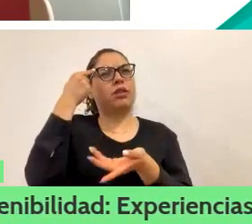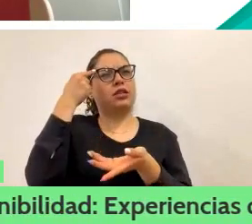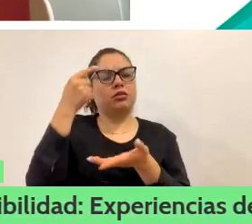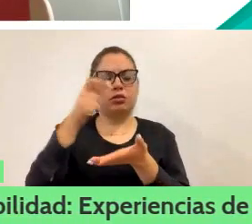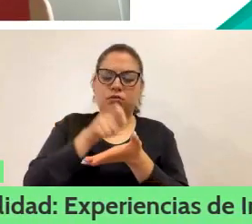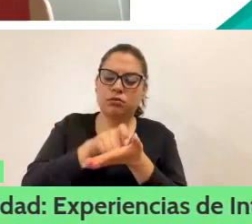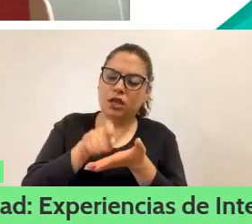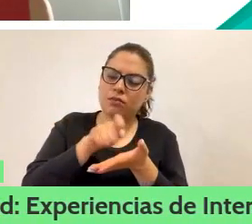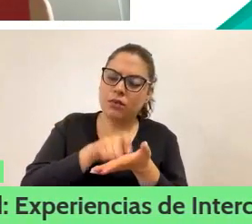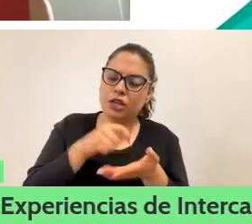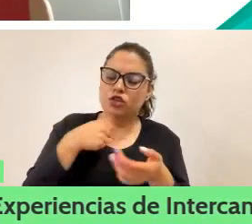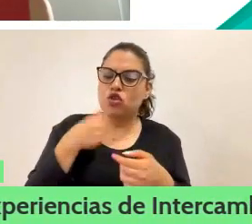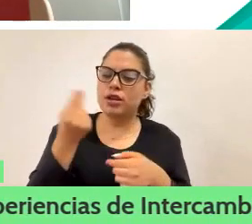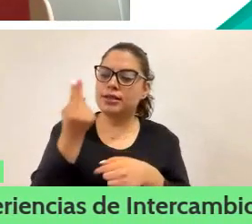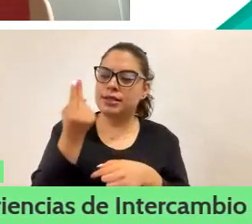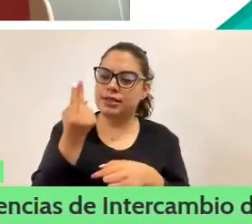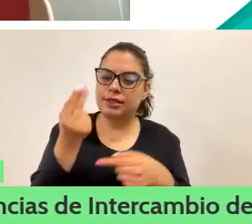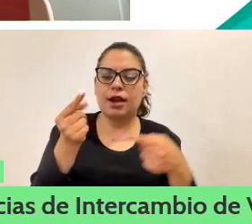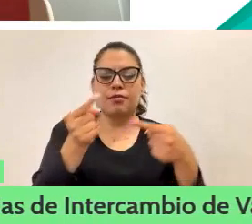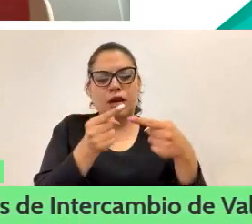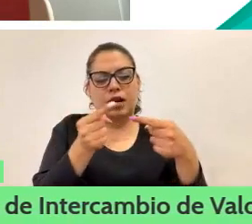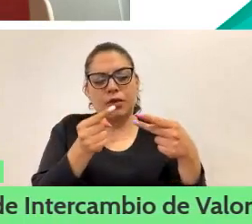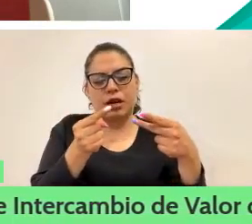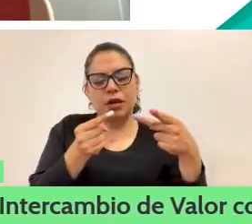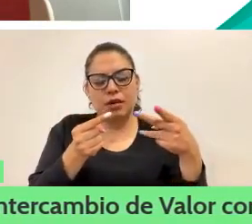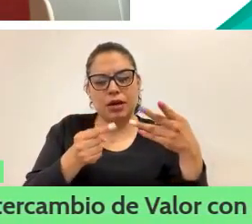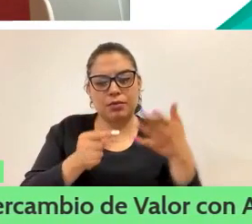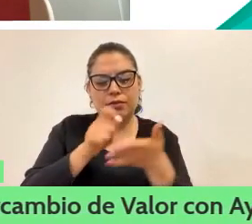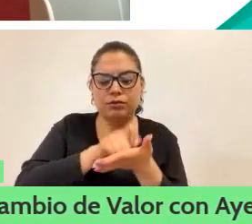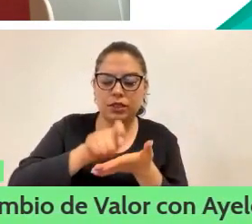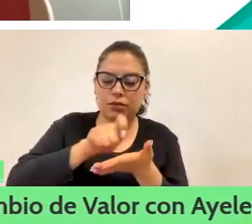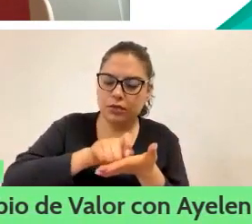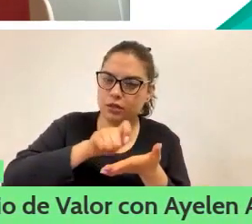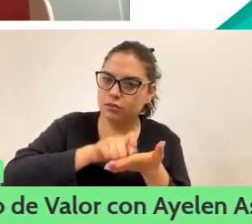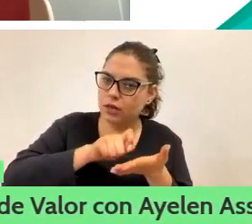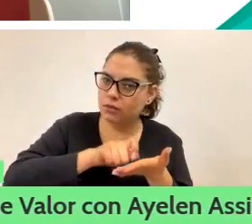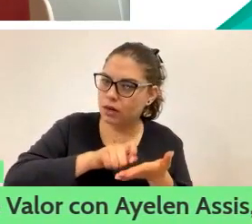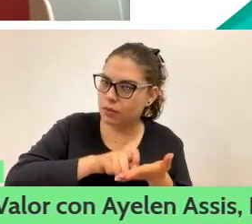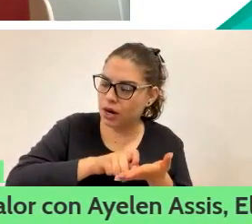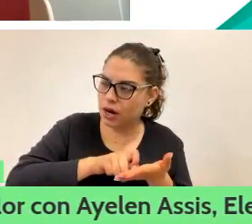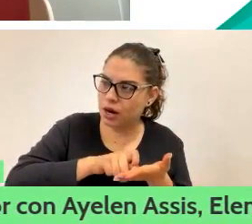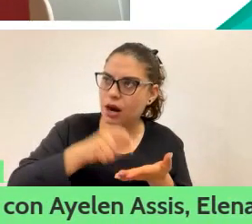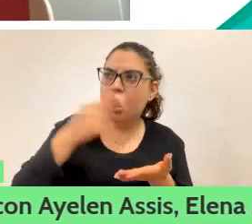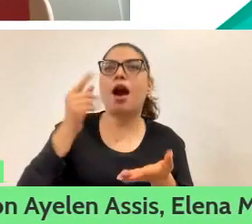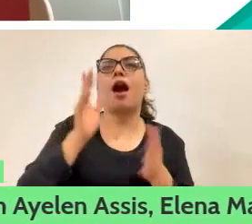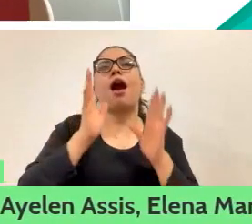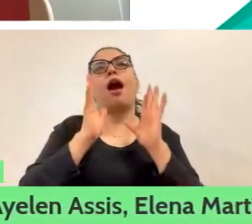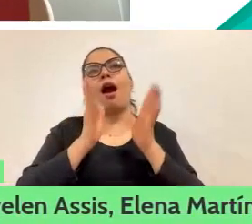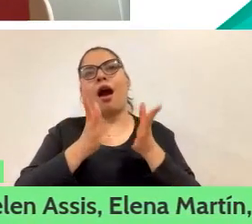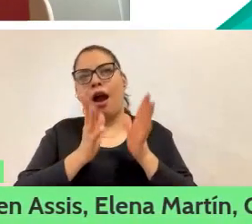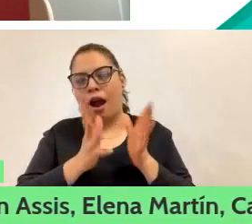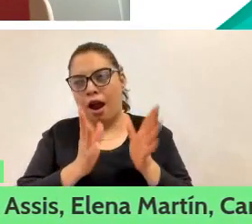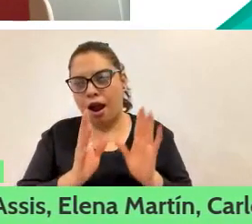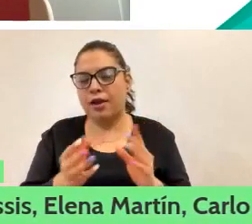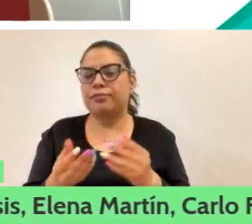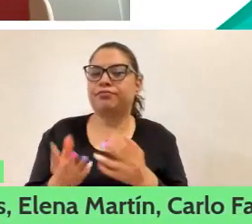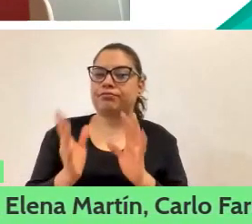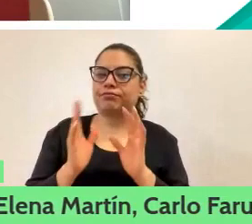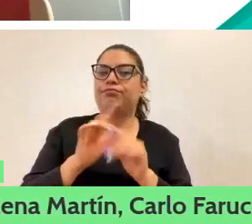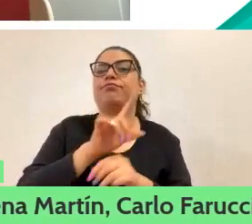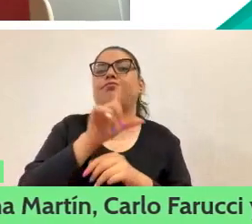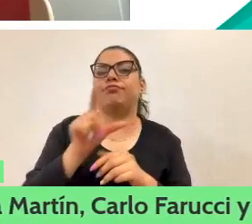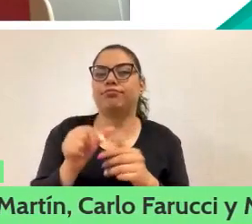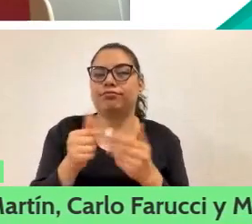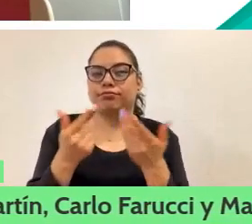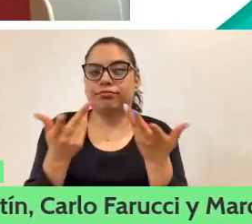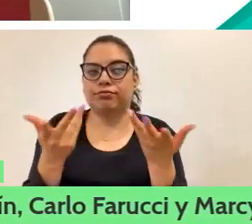lo va visualizando distinto y lo va organizando. Para esto hay sistemas carísimos, sofisticados